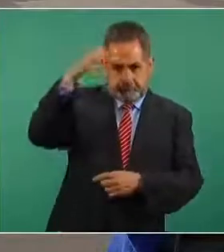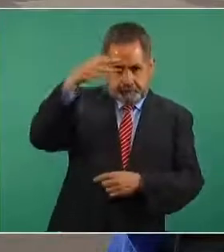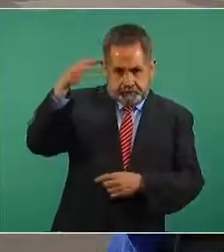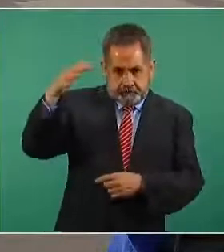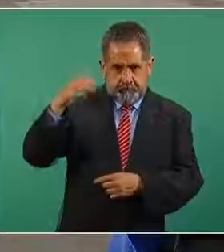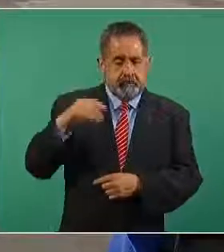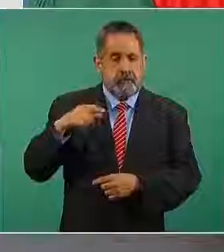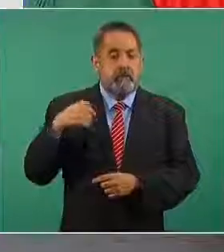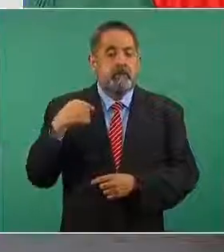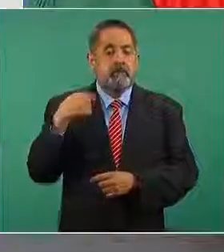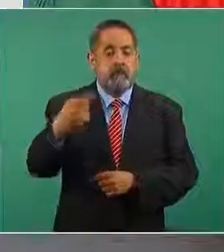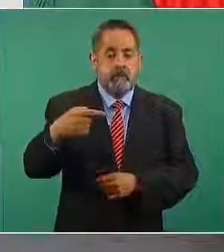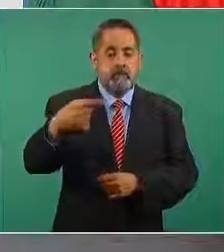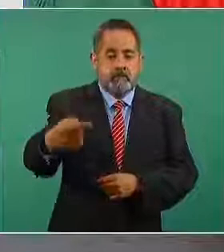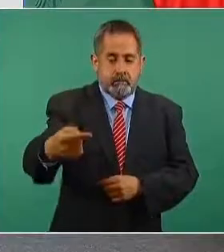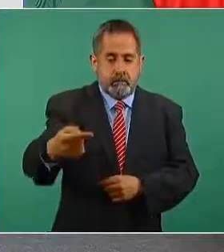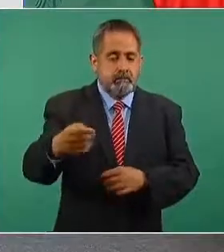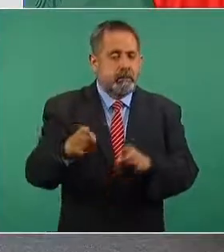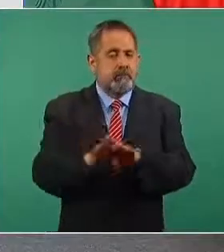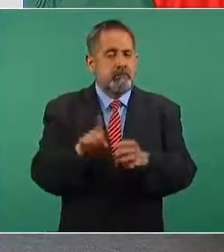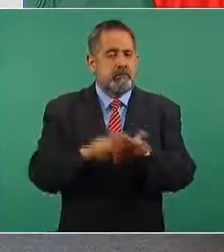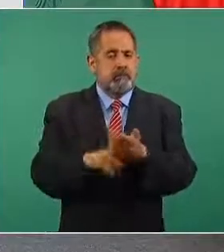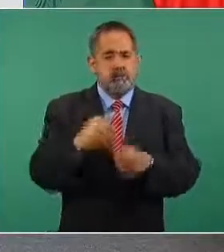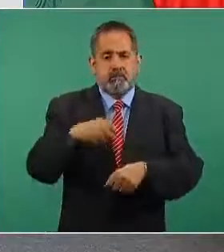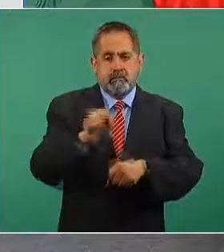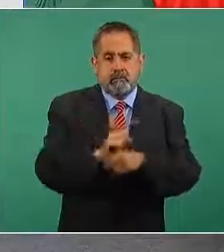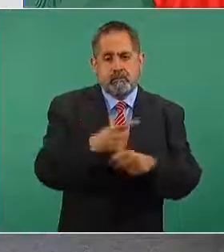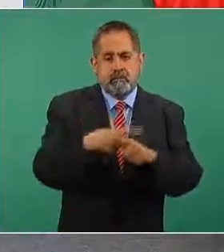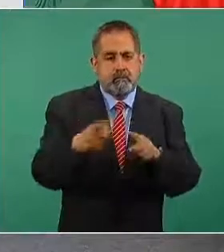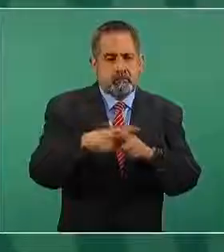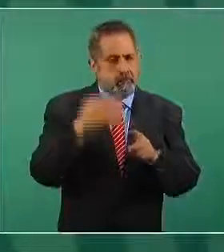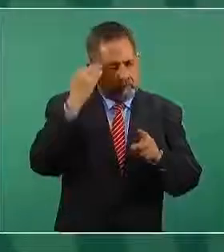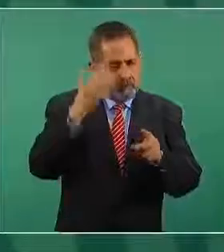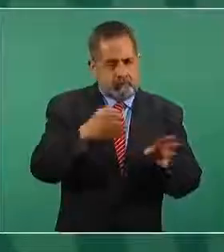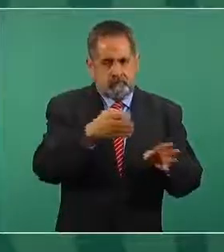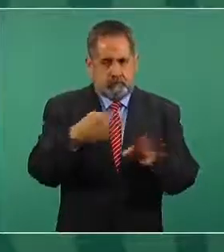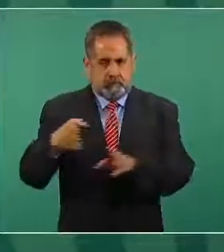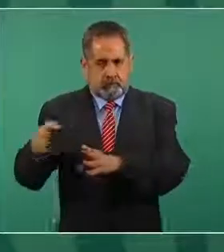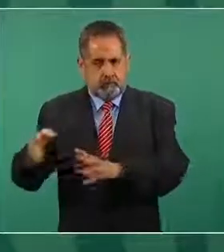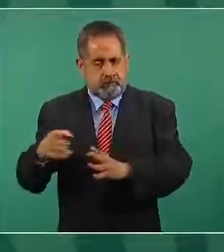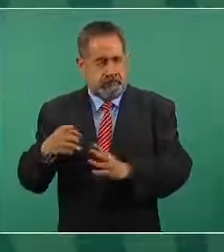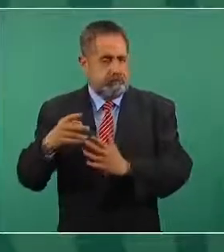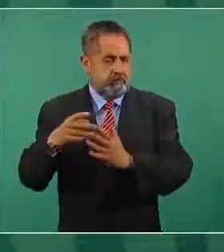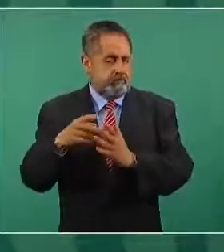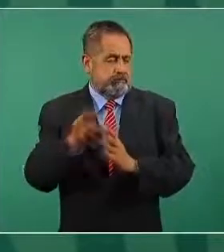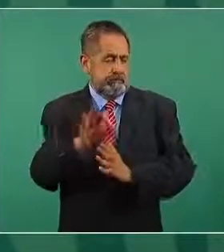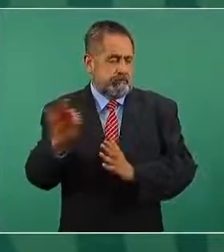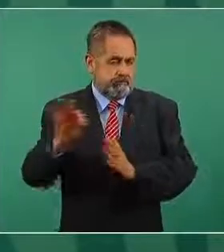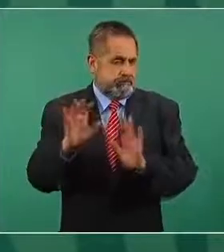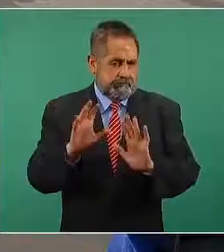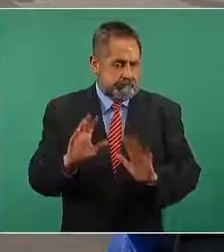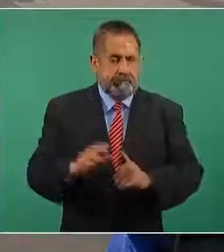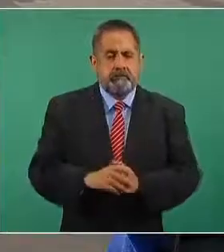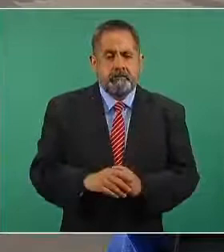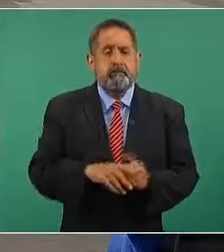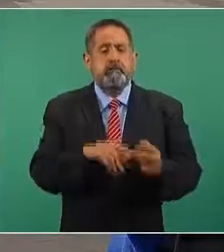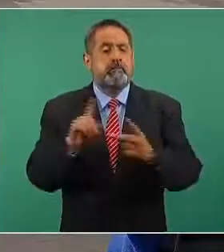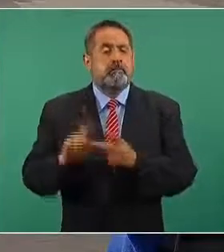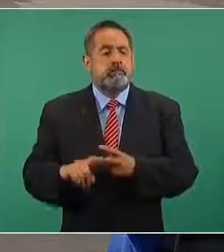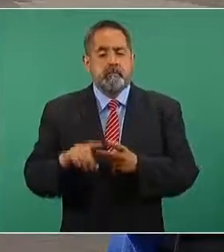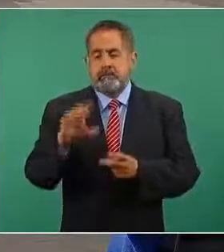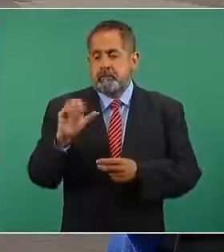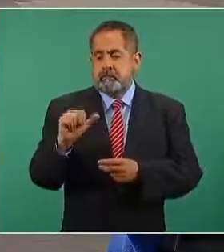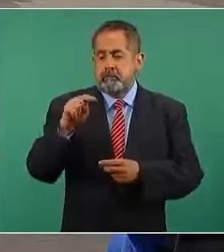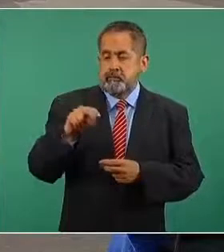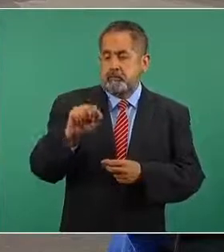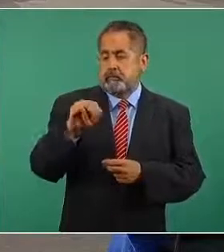posteriormente en las siguientes fases las otras poblaciones del programa. Y la otra vacuna es la de CanSino. Recordar